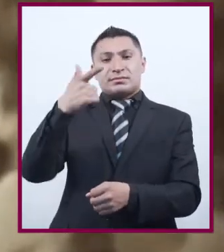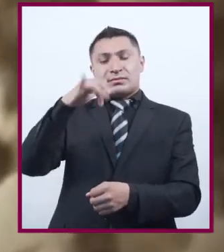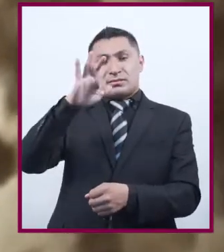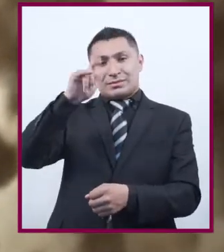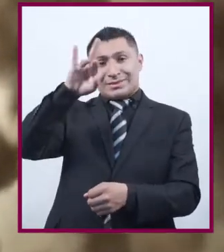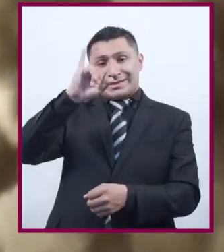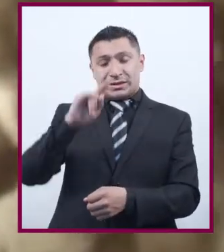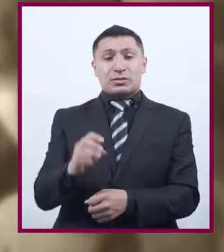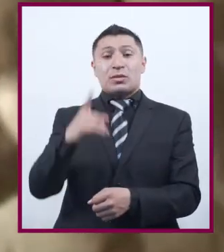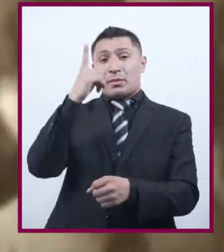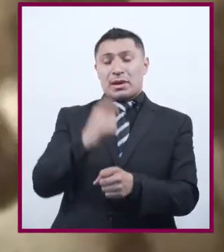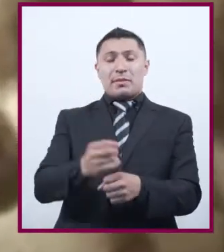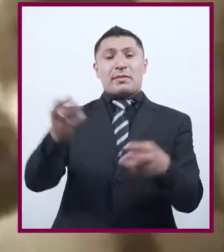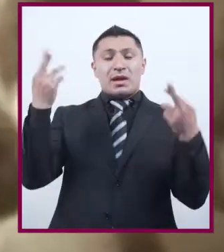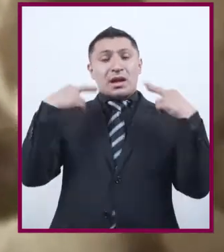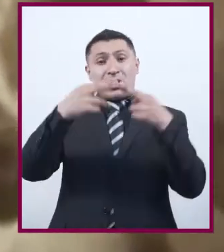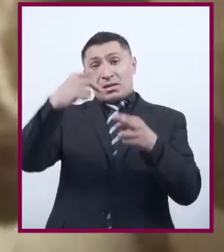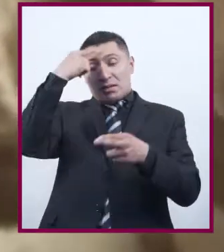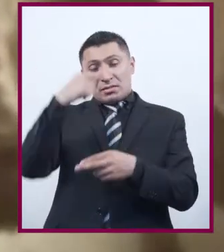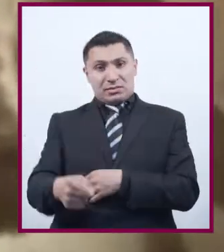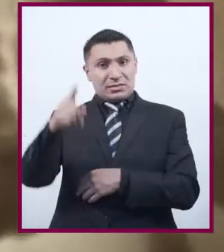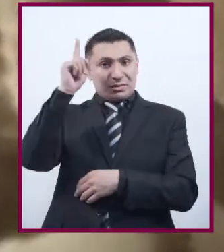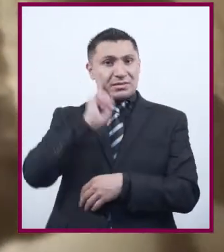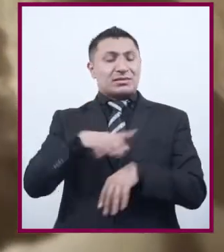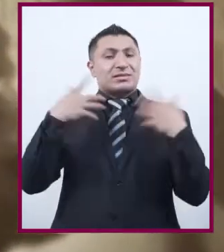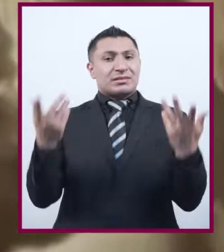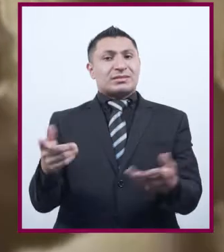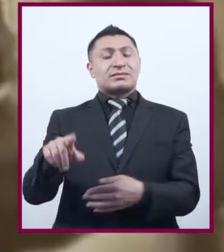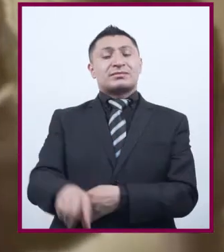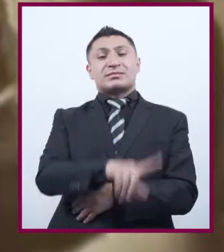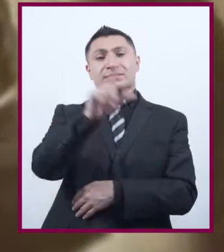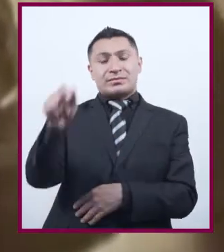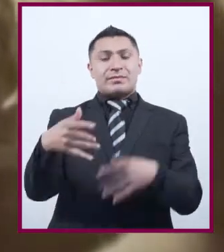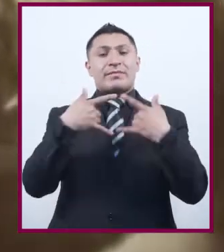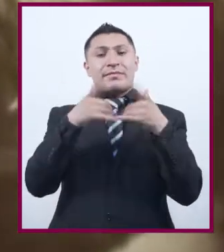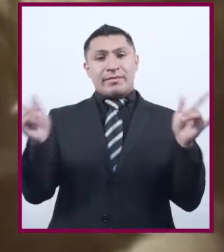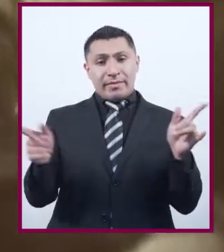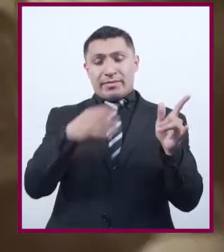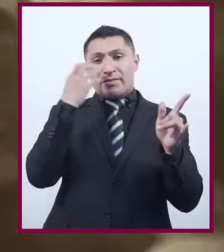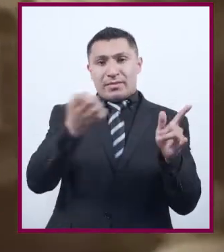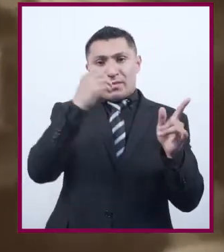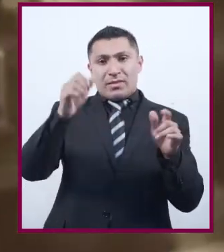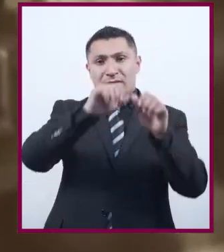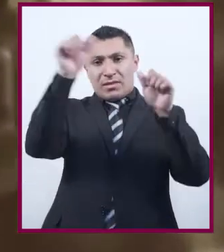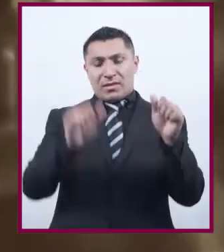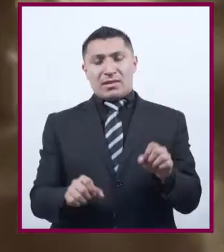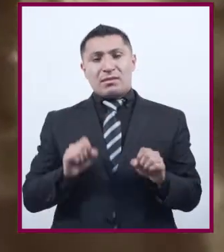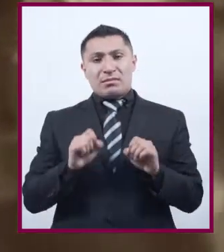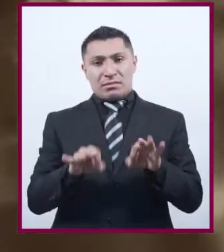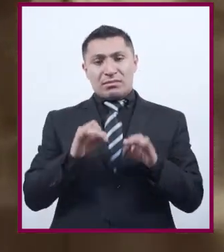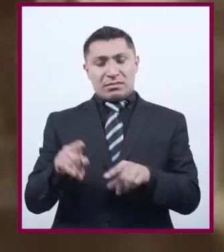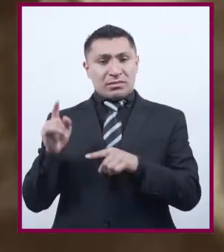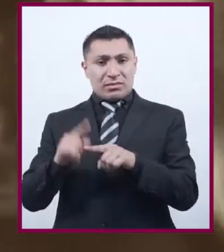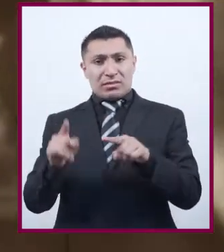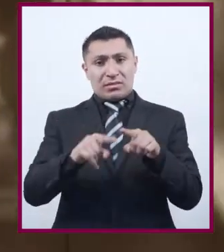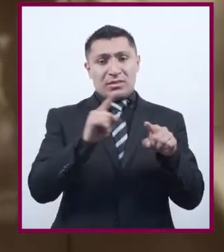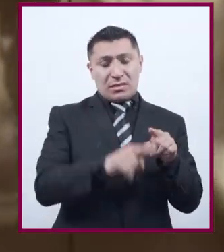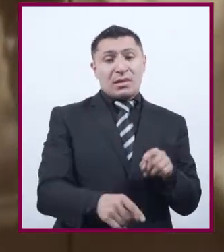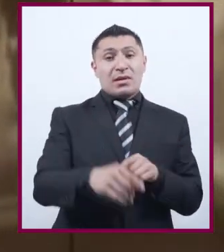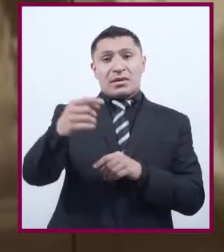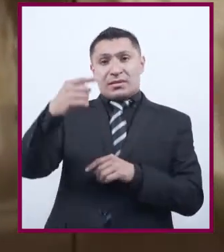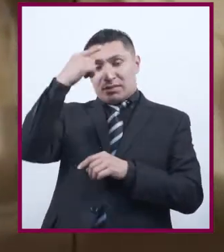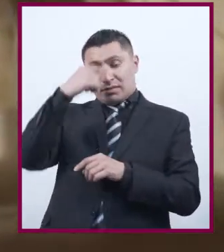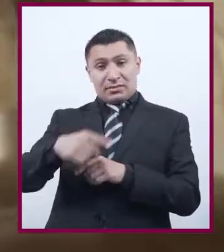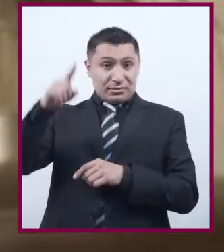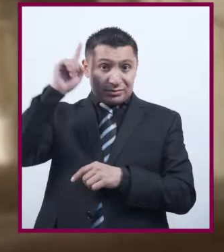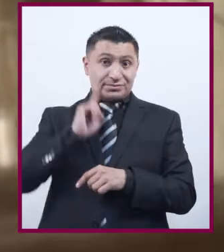el magisterio se convirtió en la primera profesión para las mujeres. Y luego abrieron las escuelas de artes y oficios y la mercantil